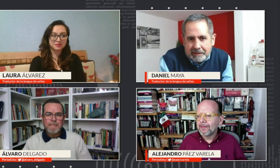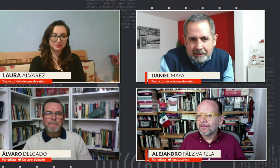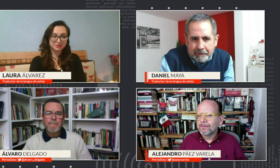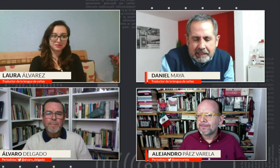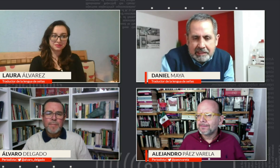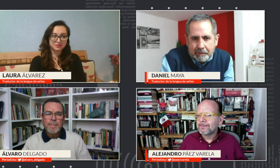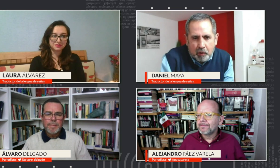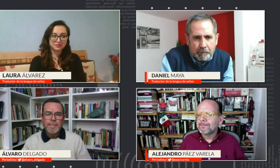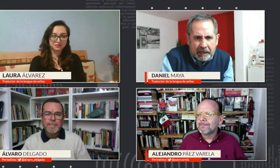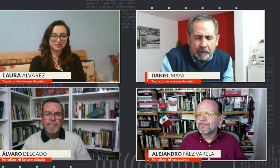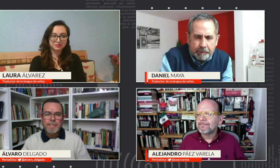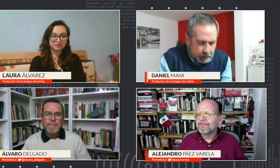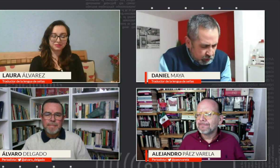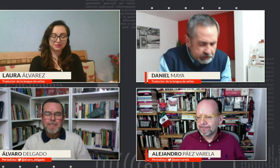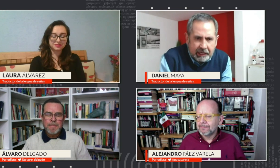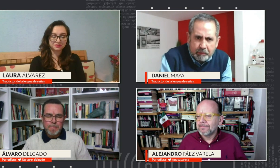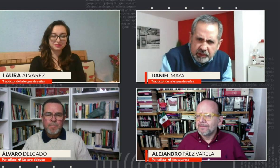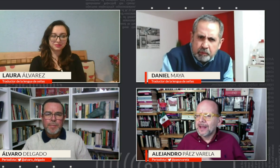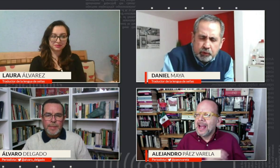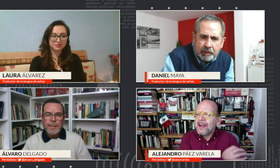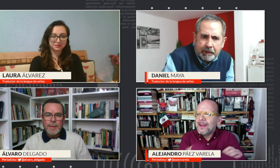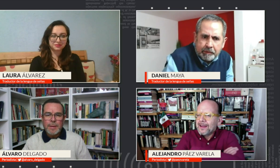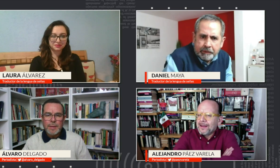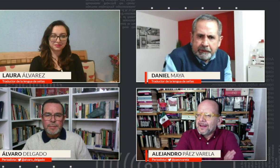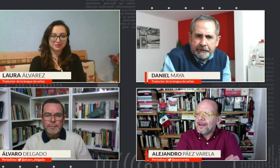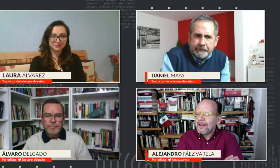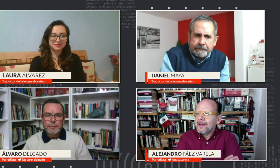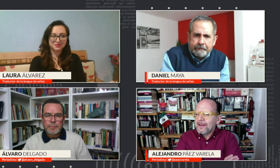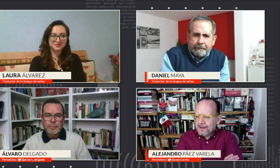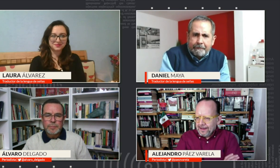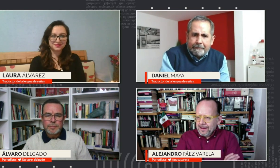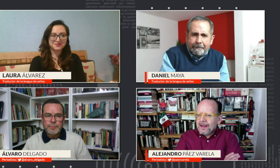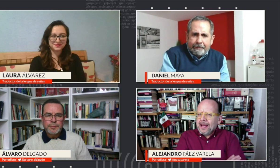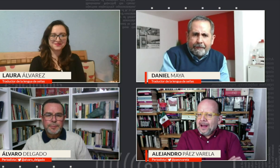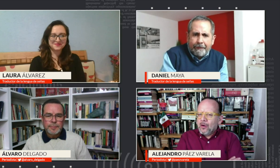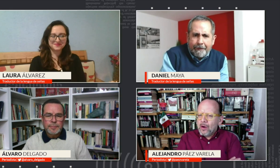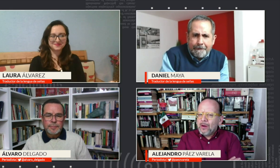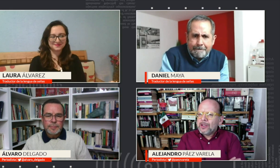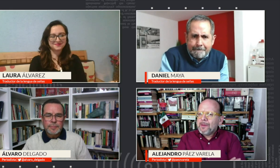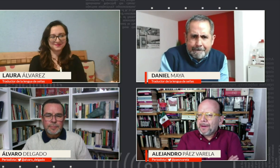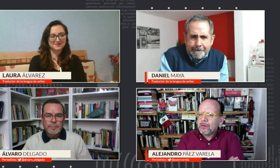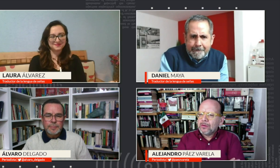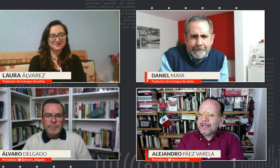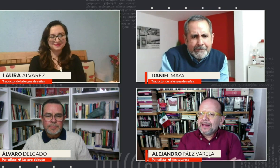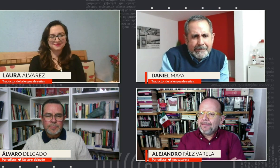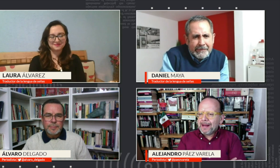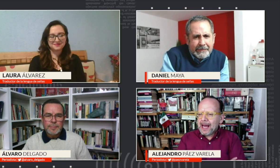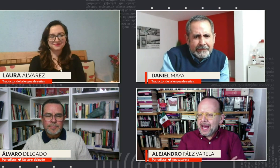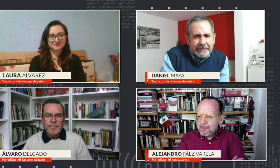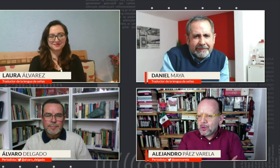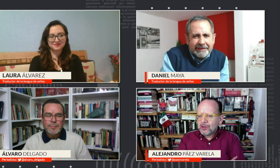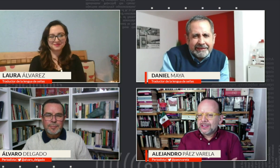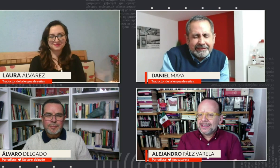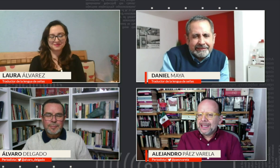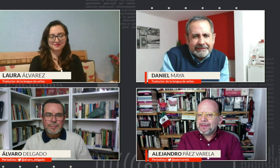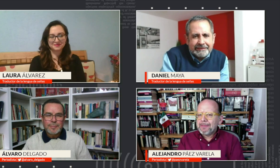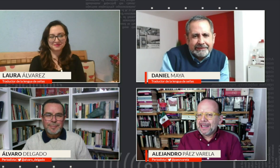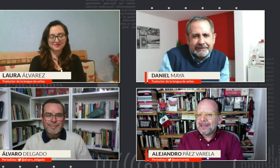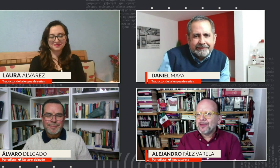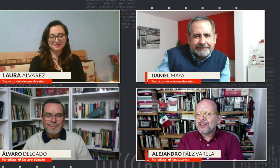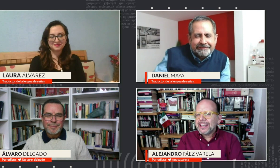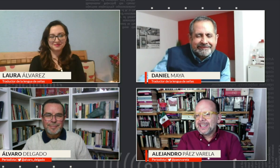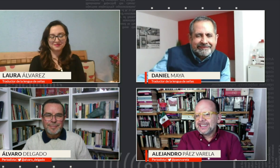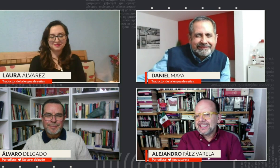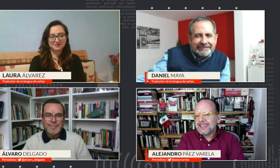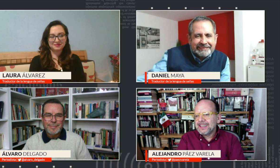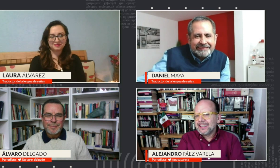fin, debería ser mejor pagado, pero no nos quejamos, hay mucho trabajo. Una última pregunta para ambos. De mi parte,